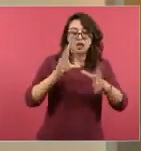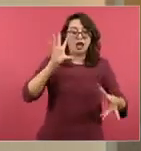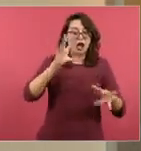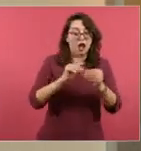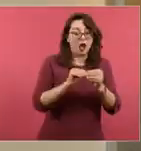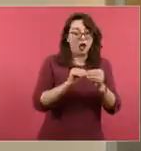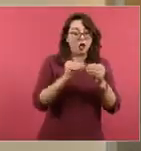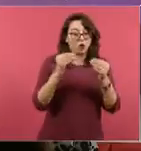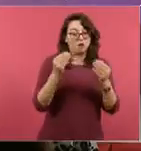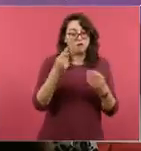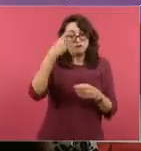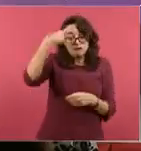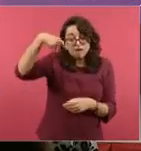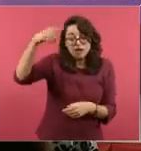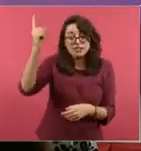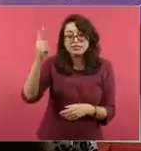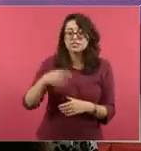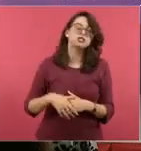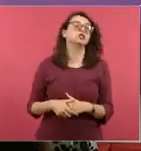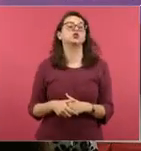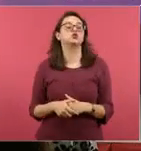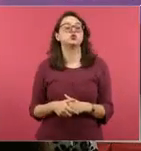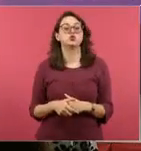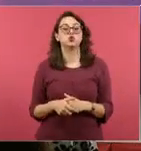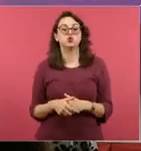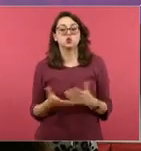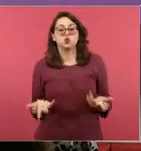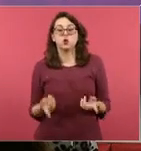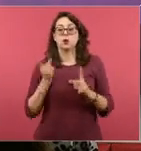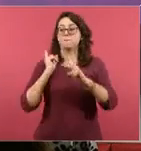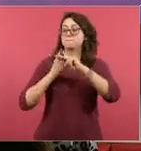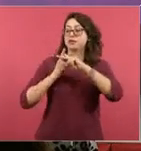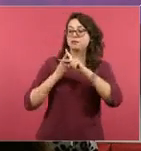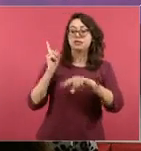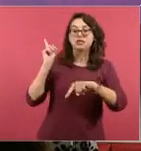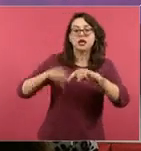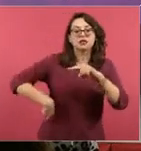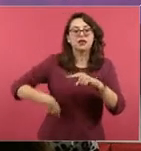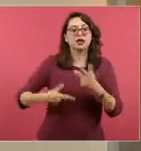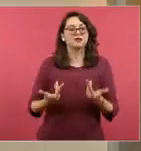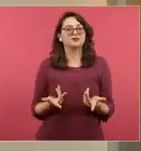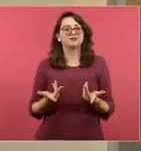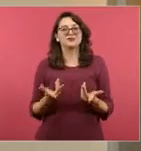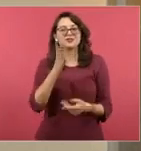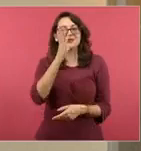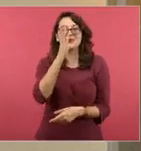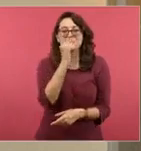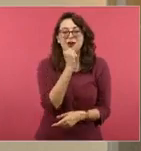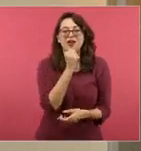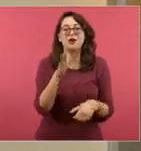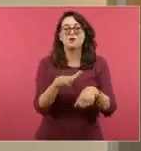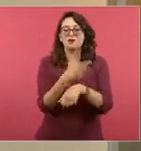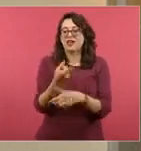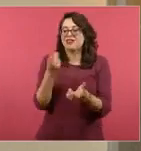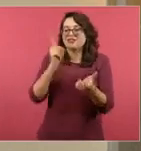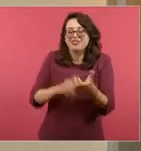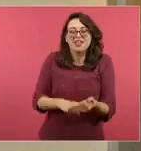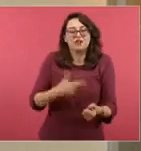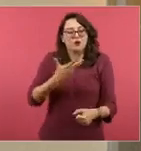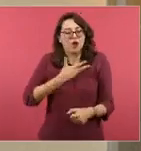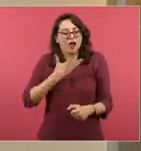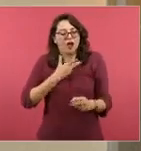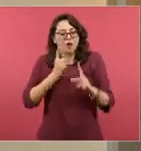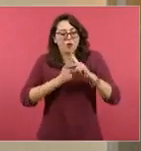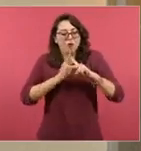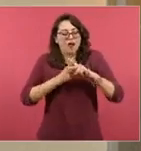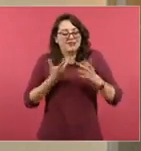la matemática. La pregunta es, ¿y de qué vamos a hablar en términos cuantitativos, en términos cualitativos? ¿De qué es